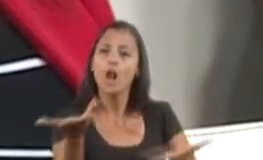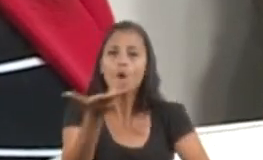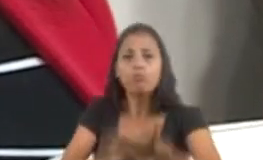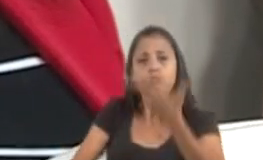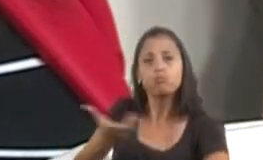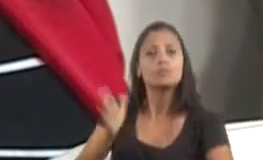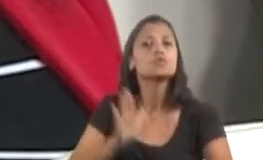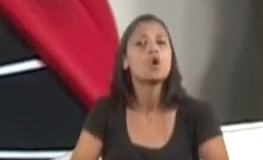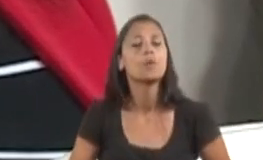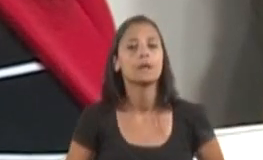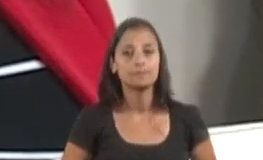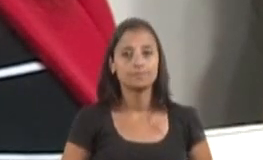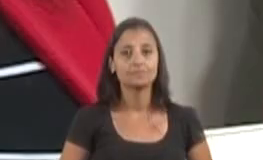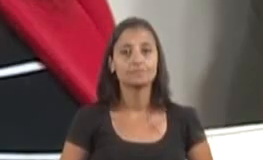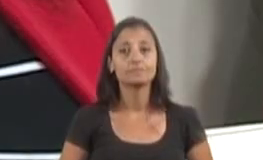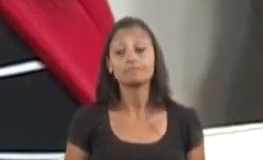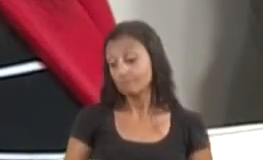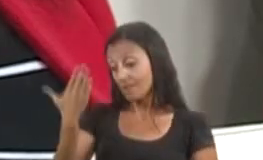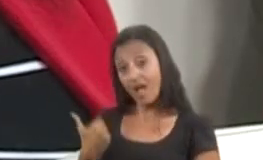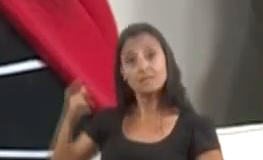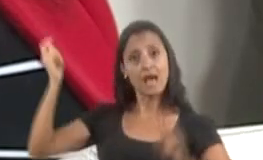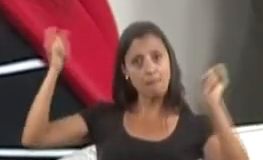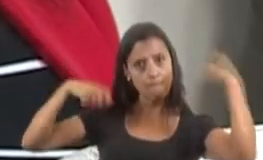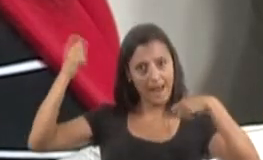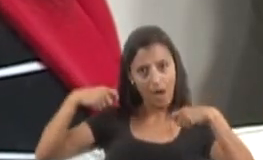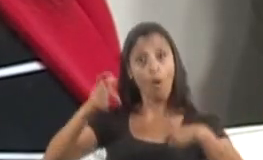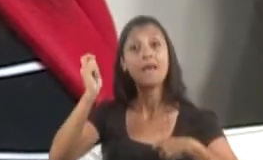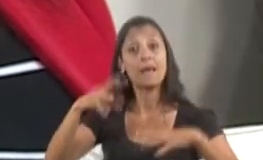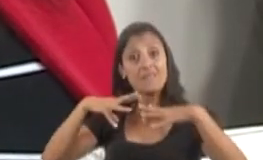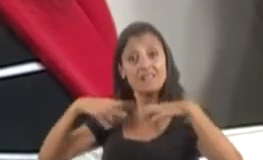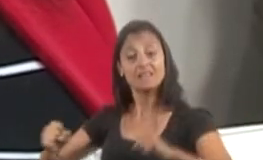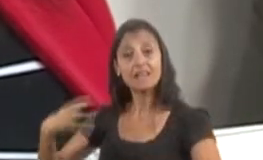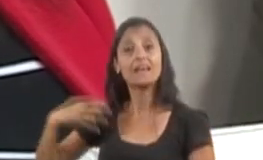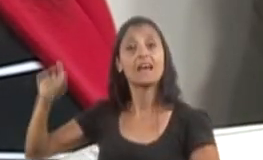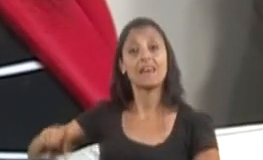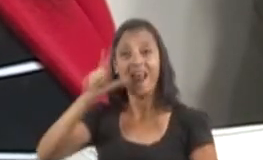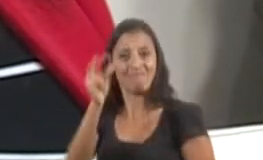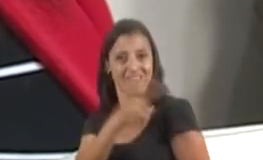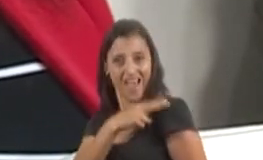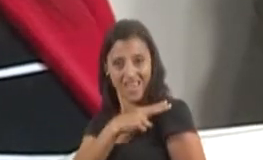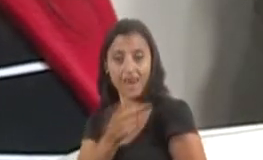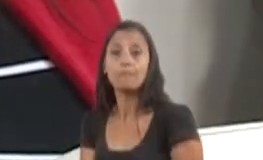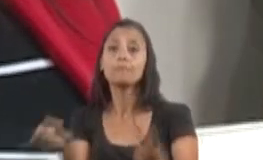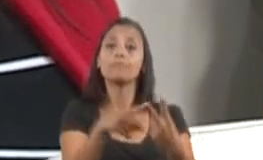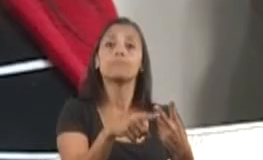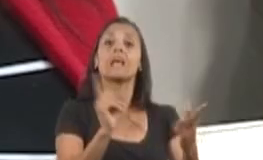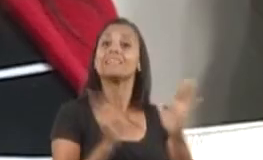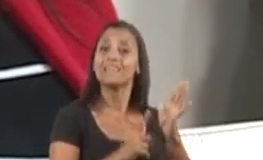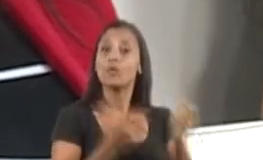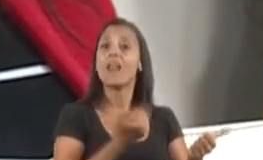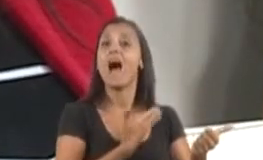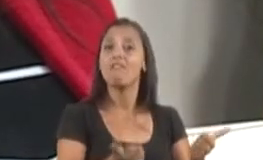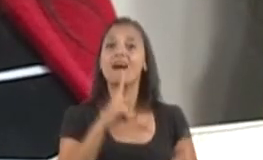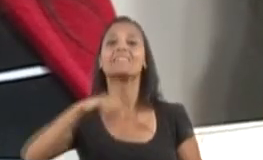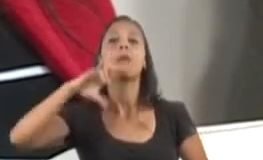intercambio de ayer en Paraguay entre la secretaria general de la Presidencia, Karina Milei, y el titular de la AFA, Claudio